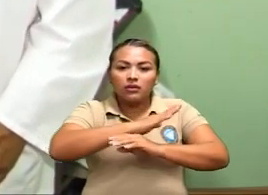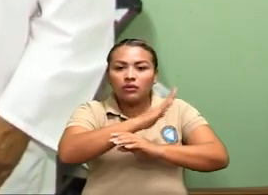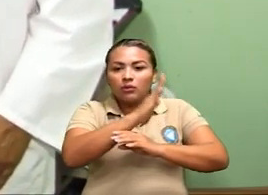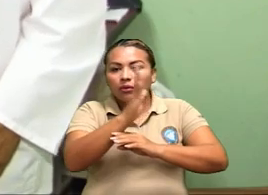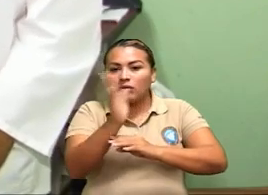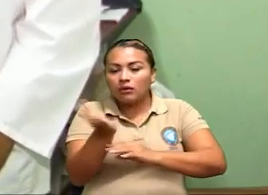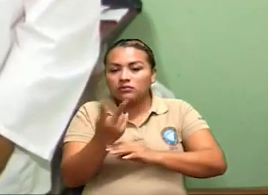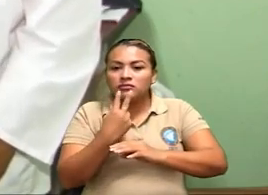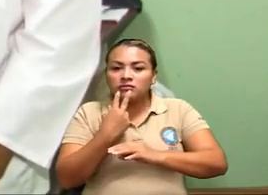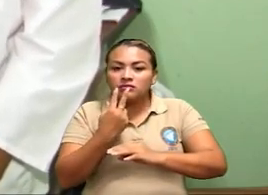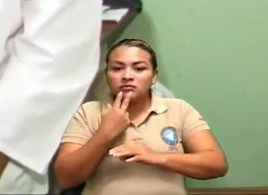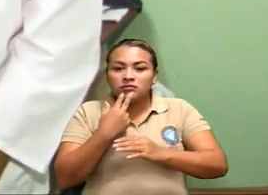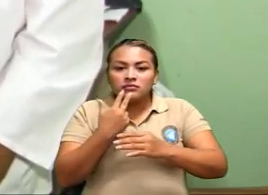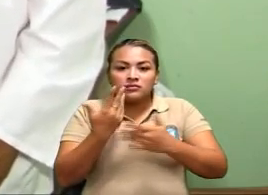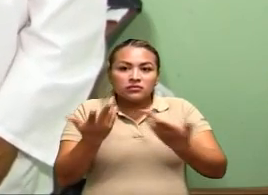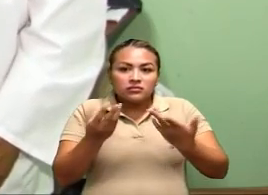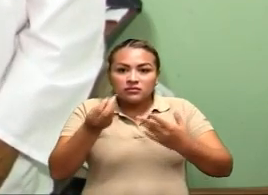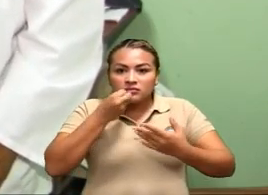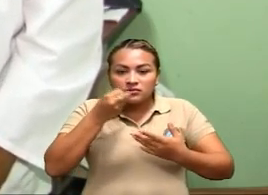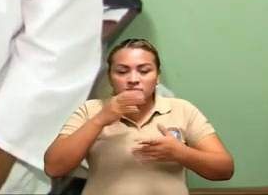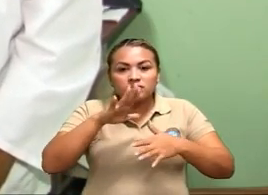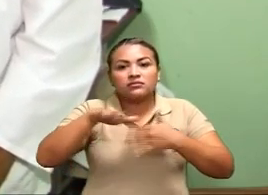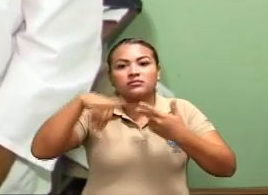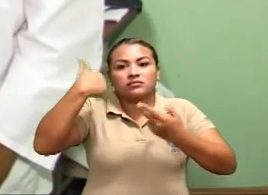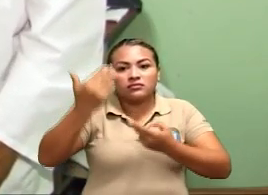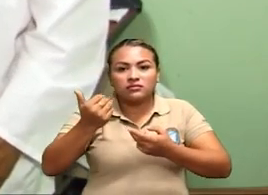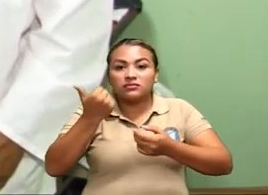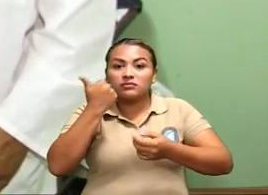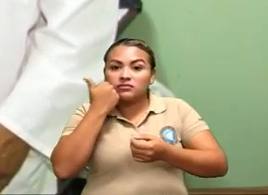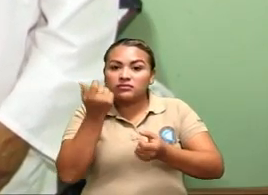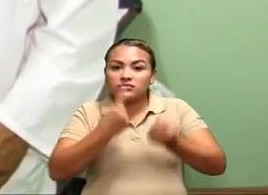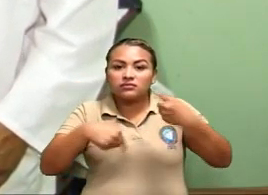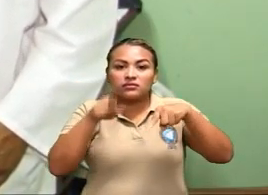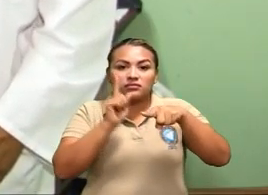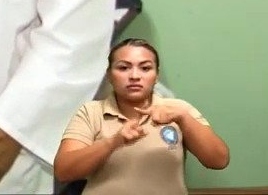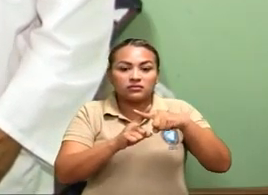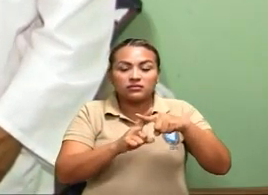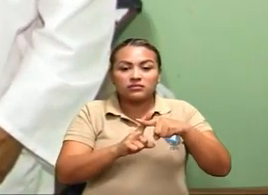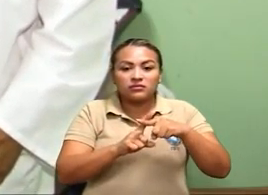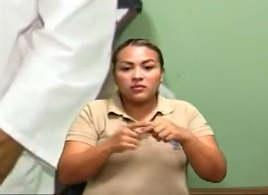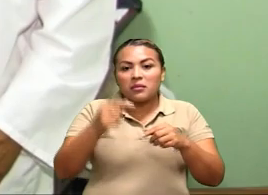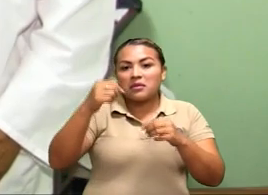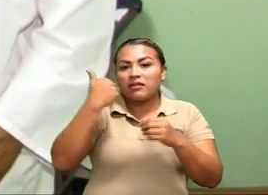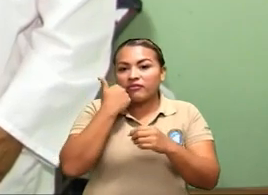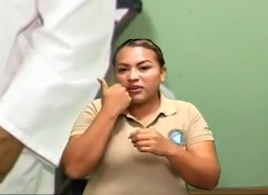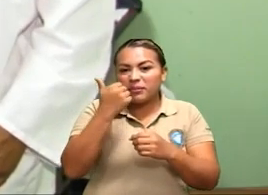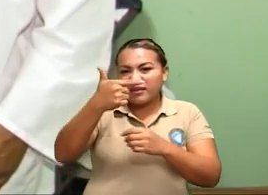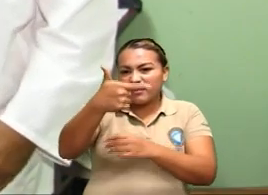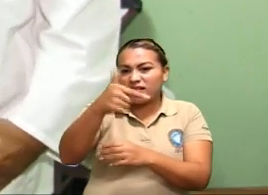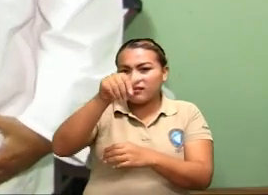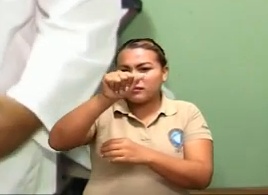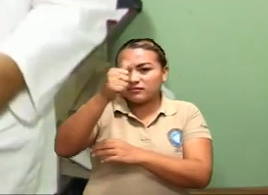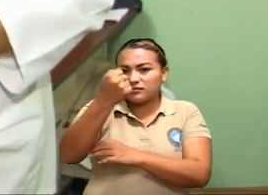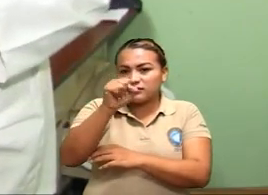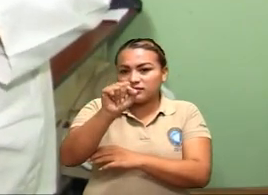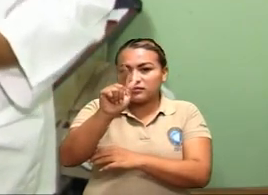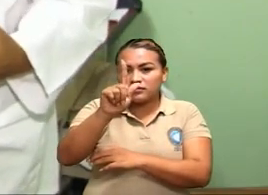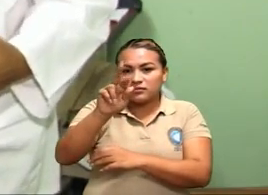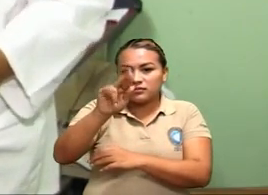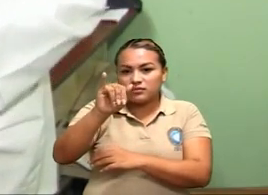nos ganamos una gastritis, que es otra enfermedad, y a lo mejor no bajamos de peso, porque no es así que vamos a bajar de peso,